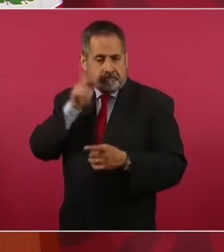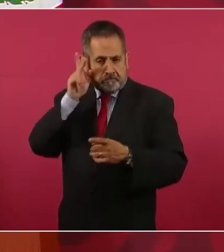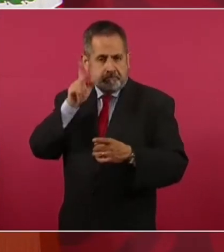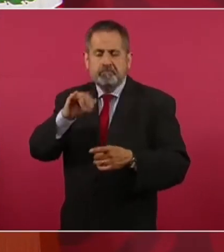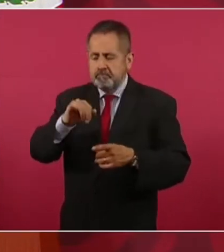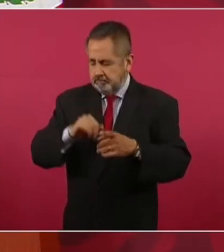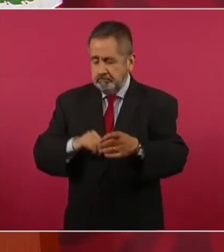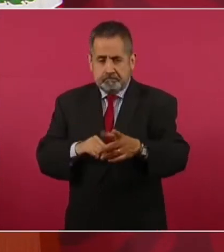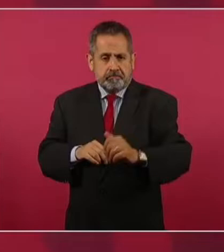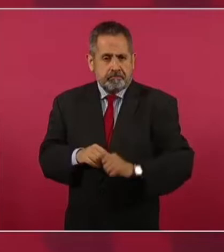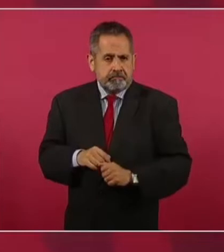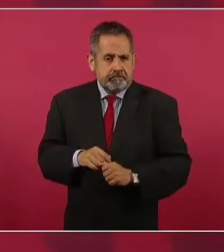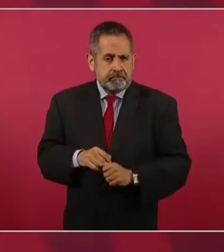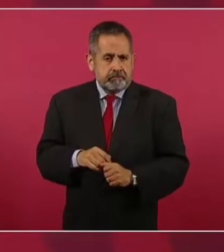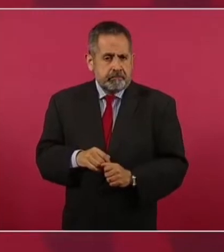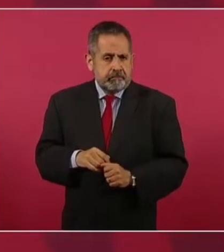Sí,